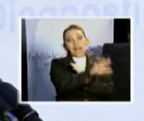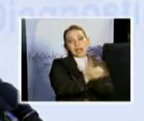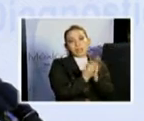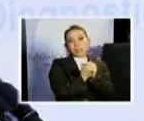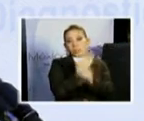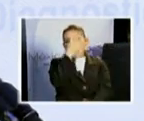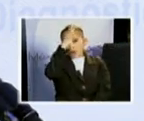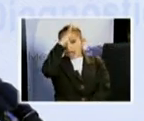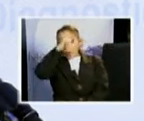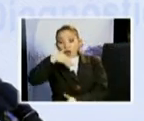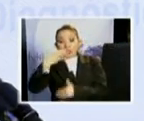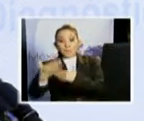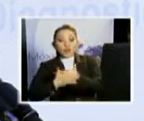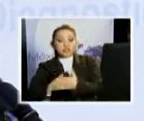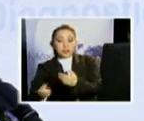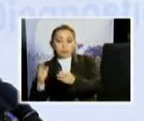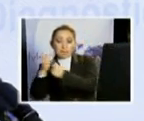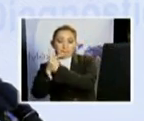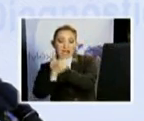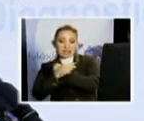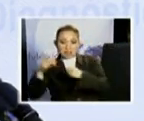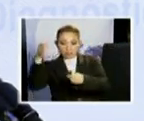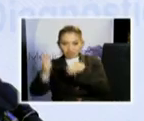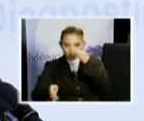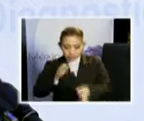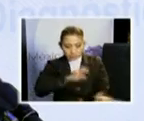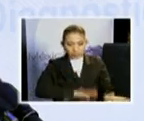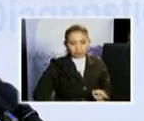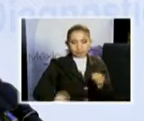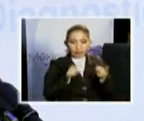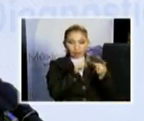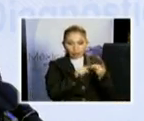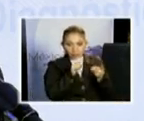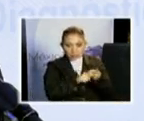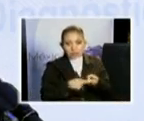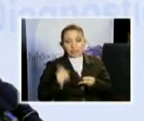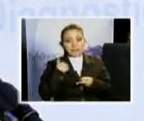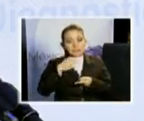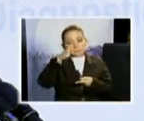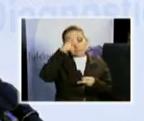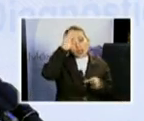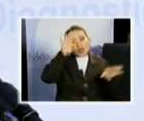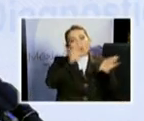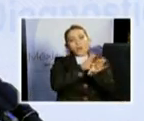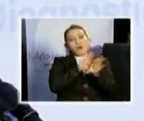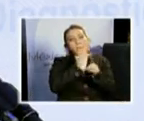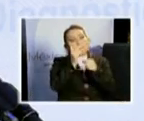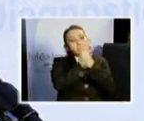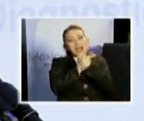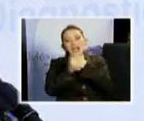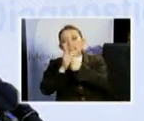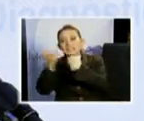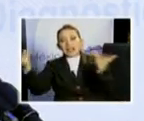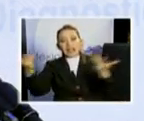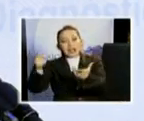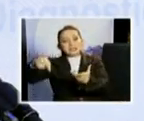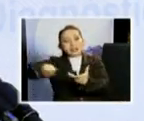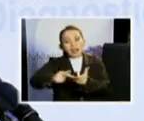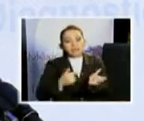nuevo acuerdo multilateral. En segundo término, se progresó en la forma de cómo los países elaborarán